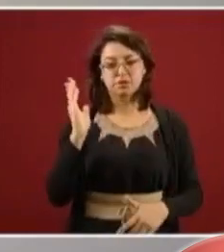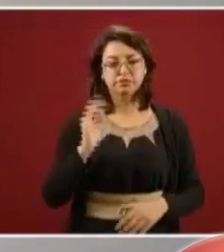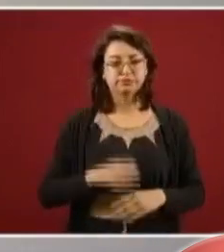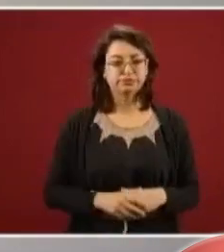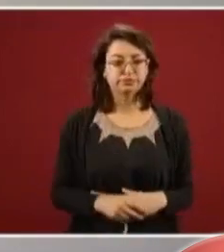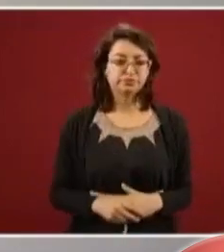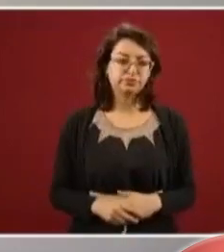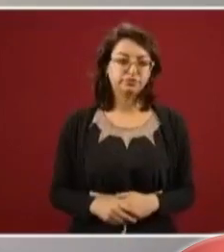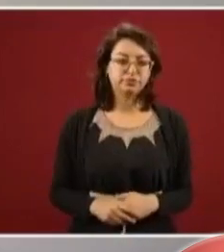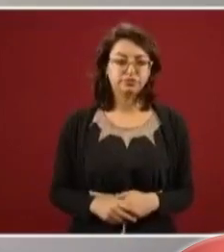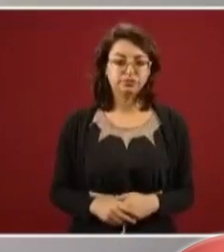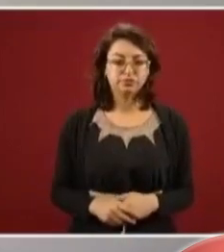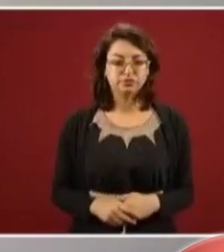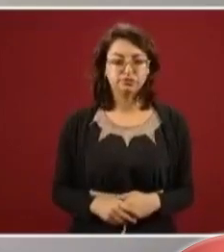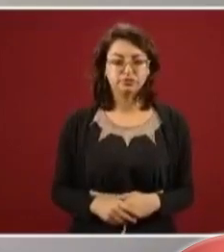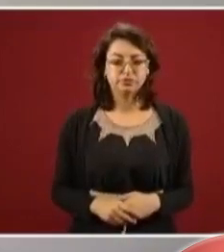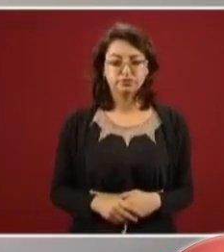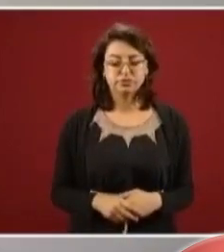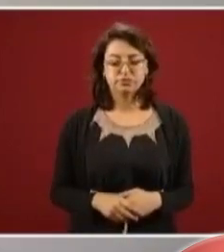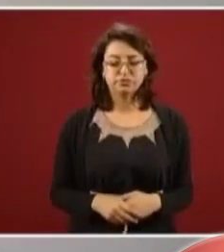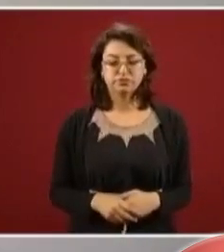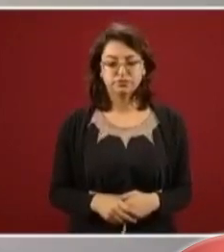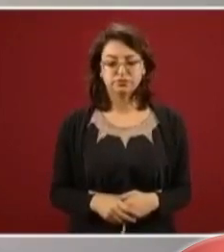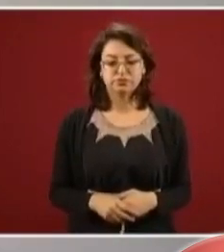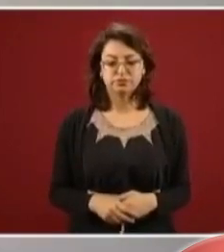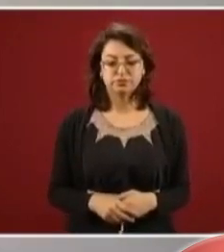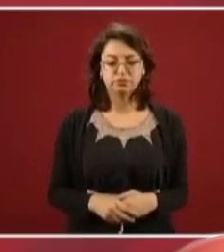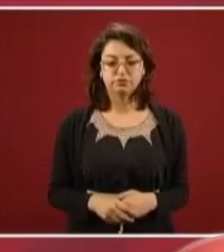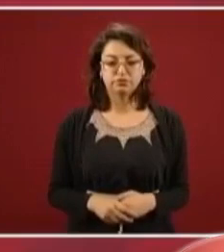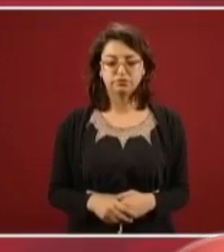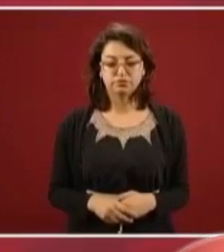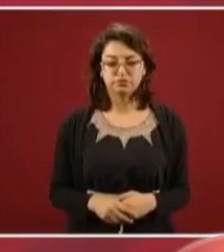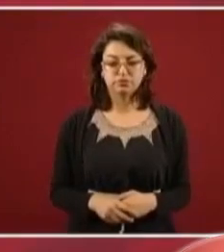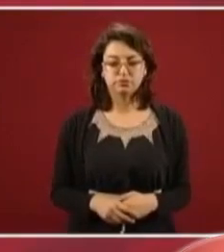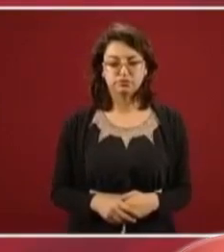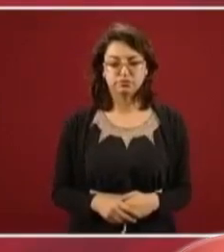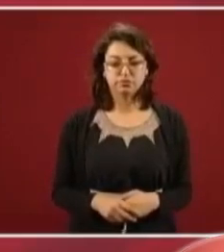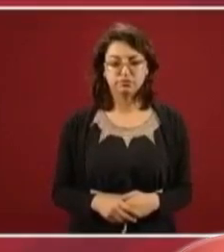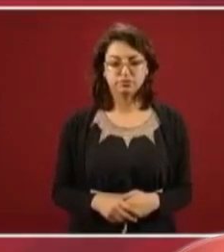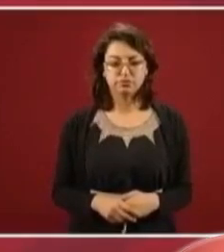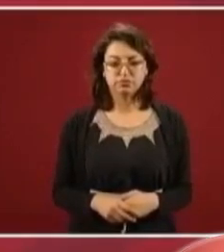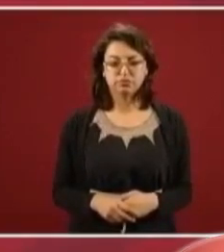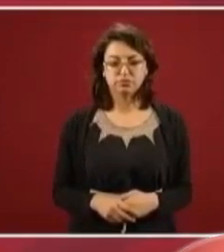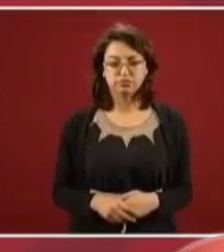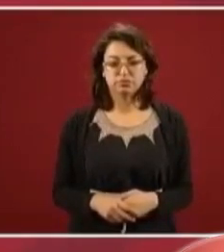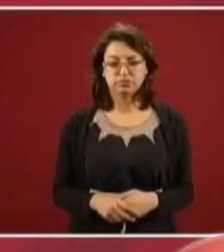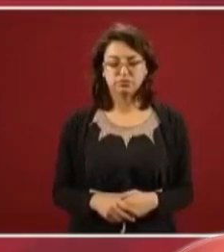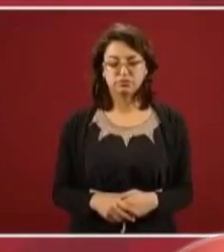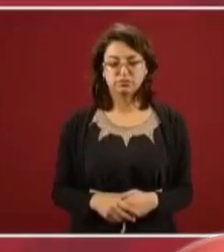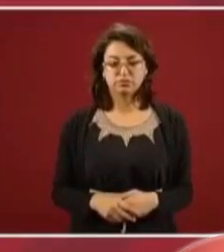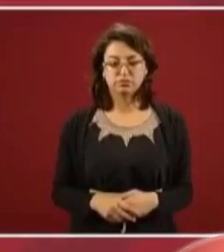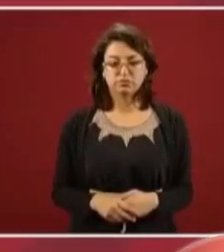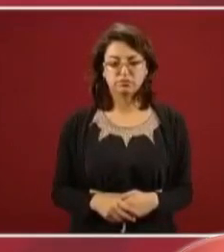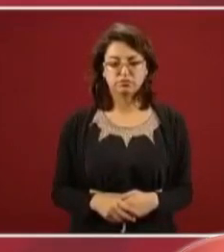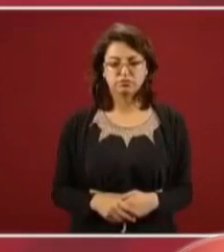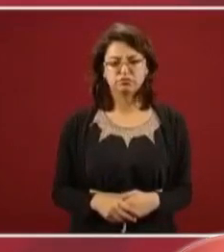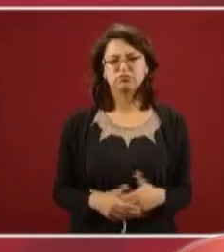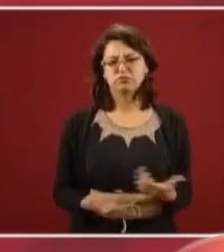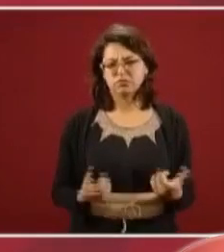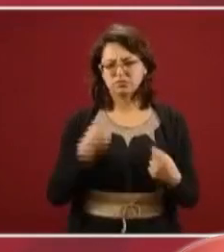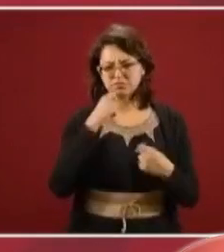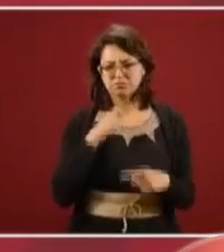también nosotros vamos a llevar a cabo una campaña de